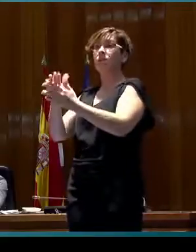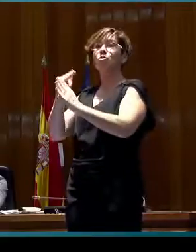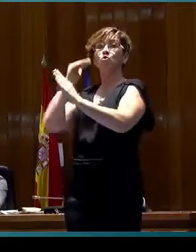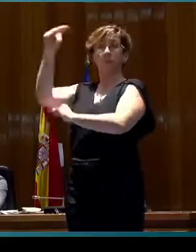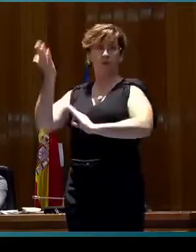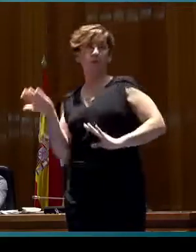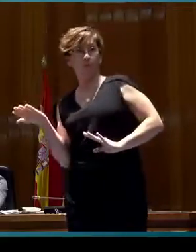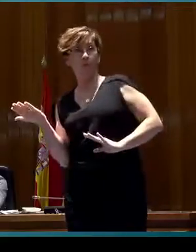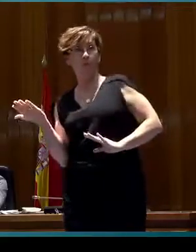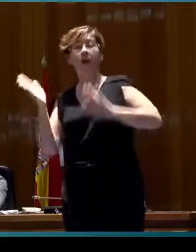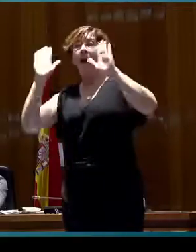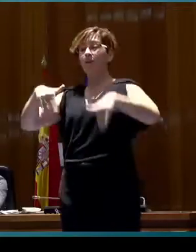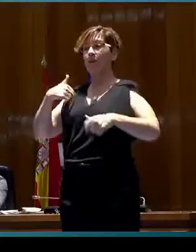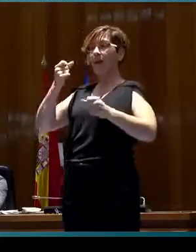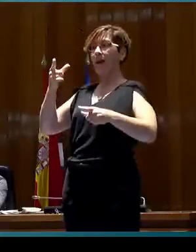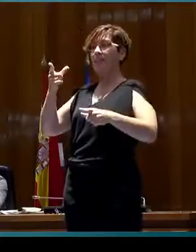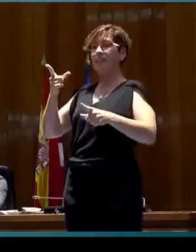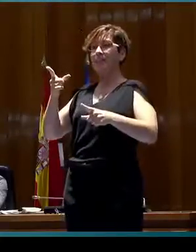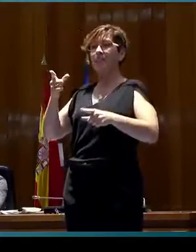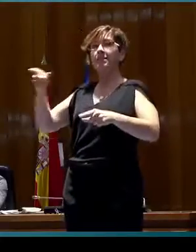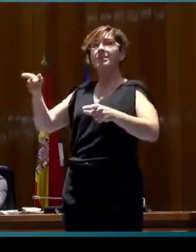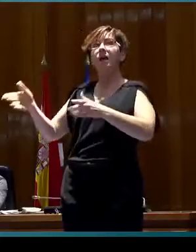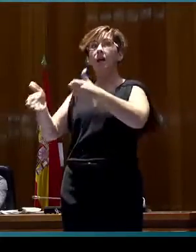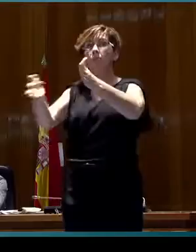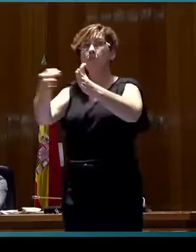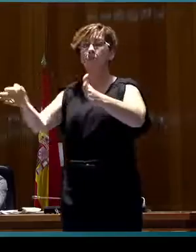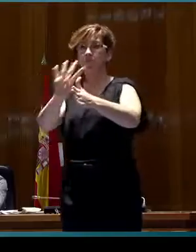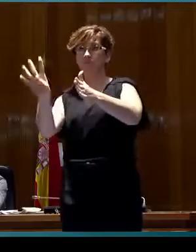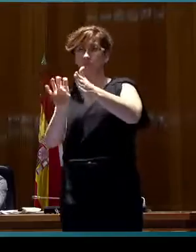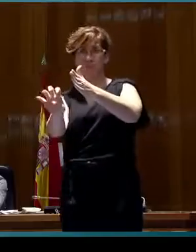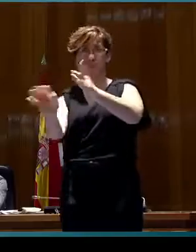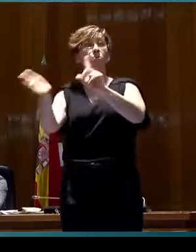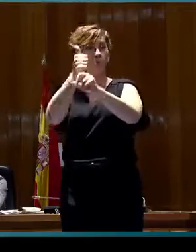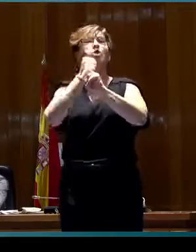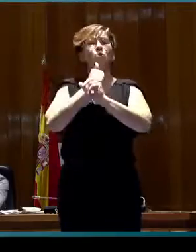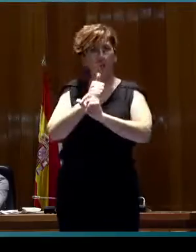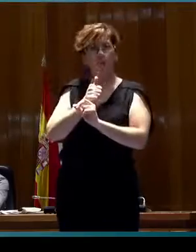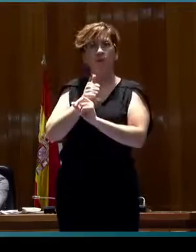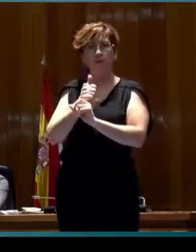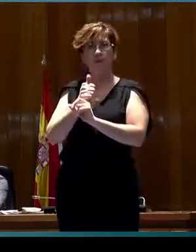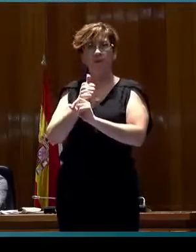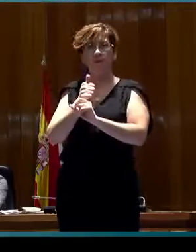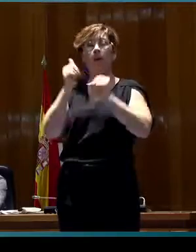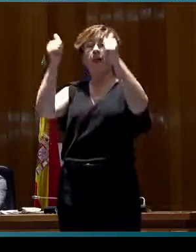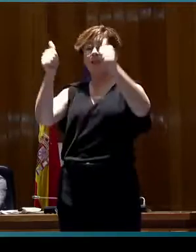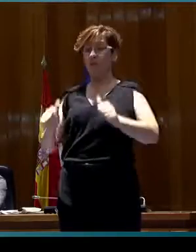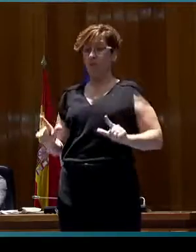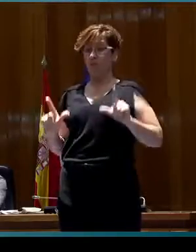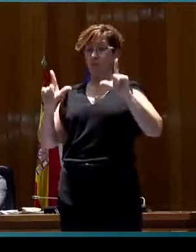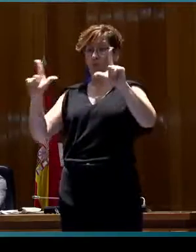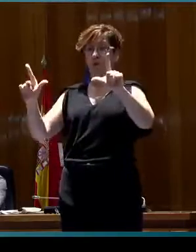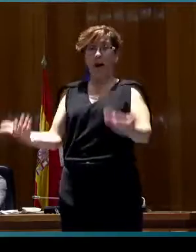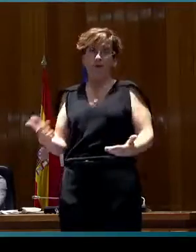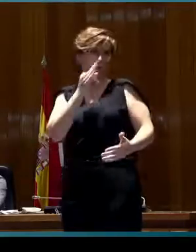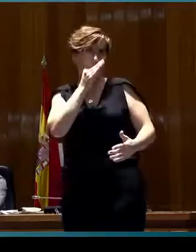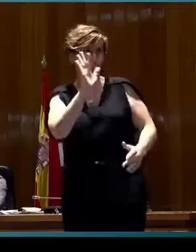visto que eso no parece ser el camino. Yo creo que ya hemos conseguido eso. Efectivamente, el título no es efectivo